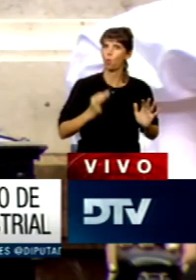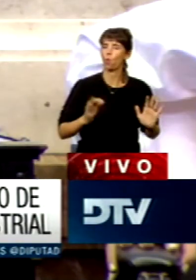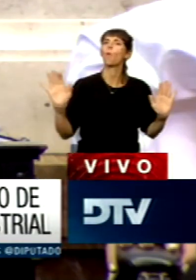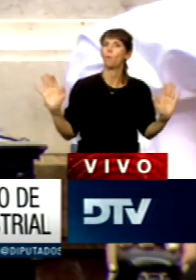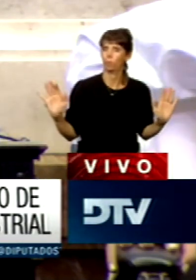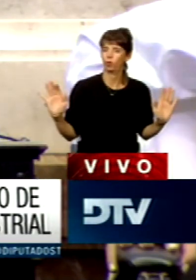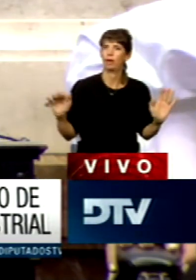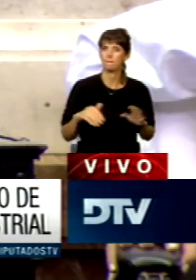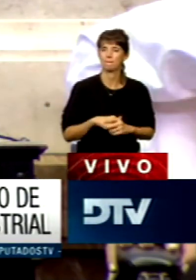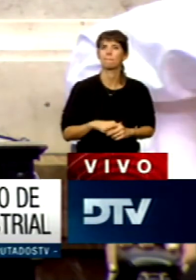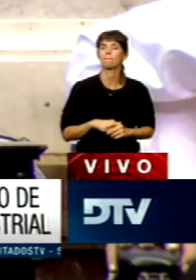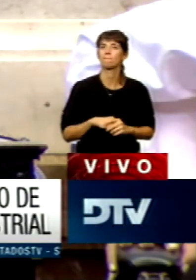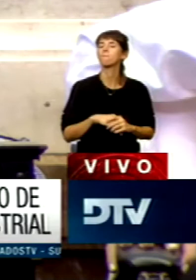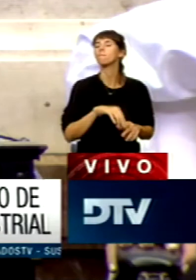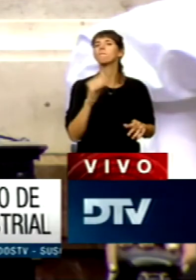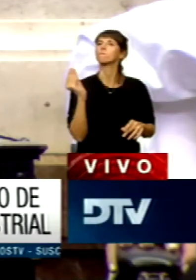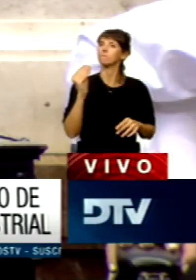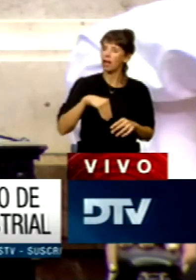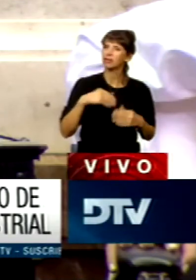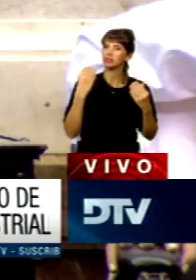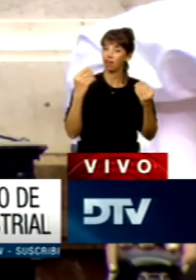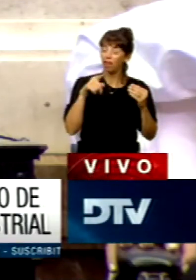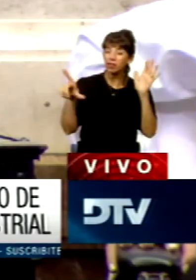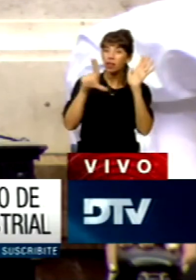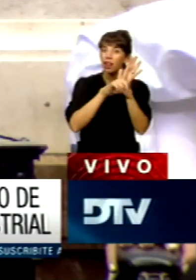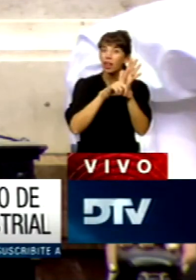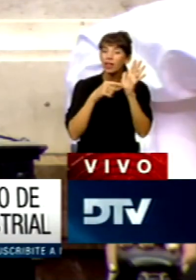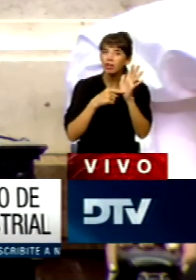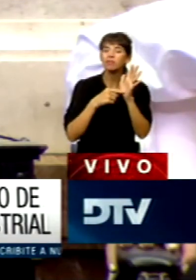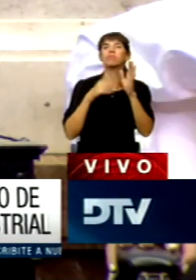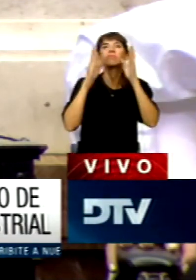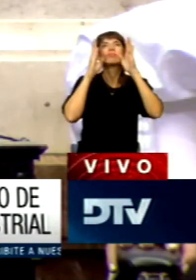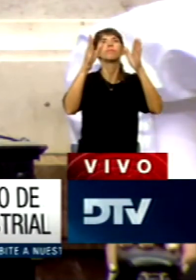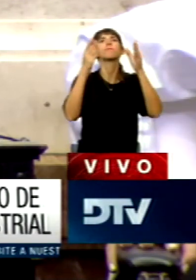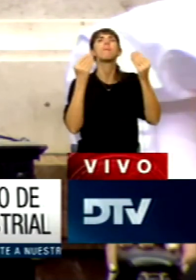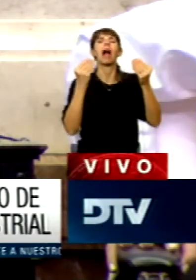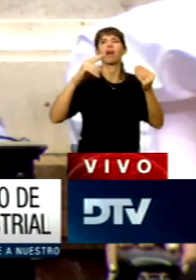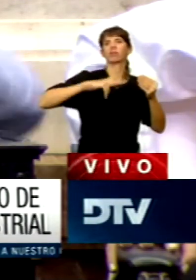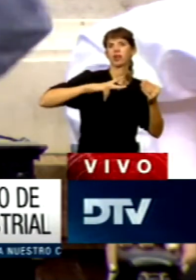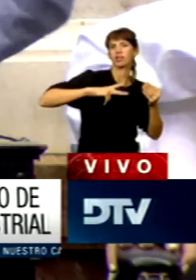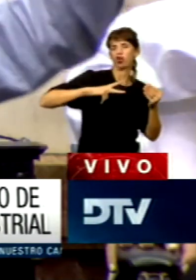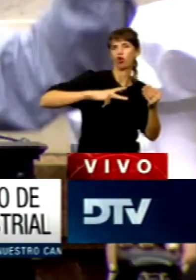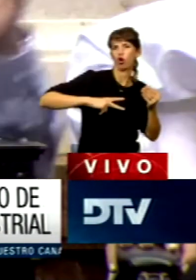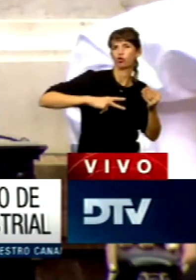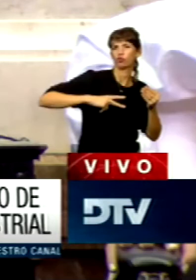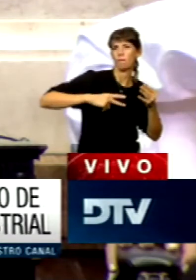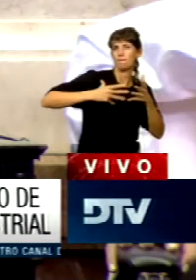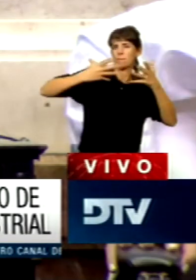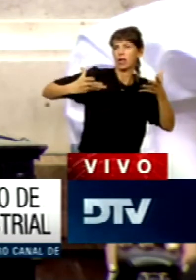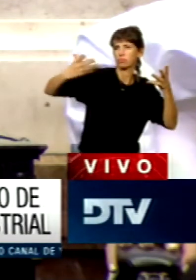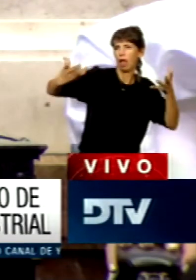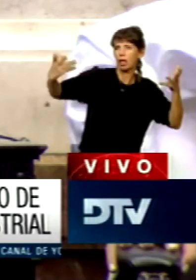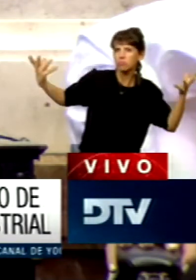en esta cuestión. Lo otro es que esta es una ley para los ricos, que es una ley para los grandes